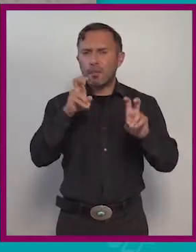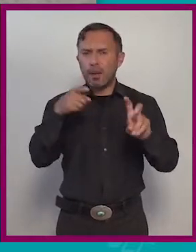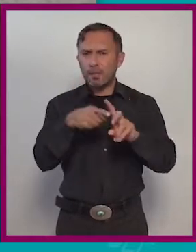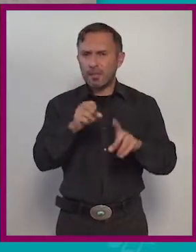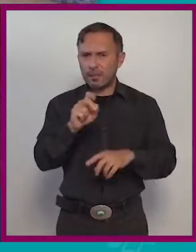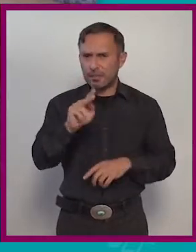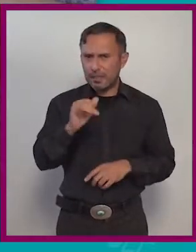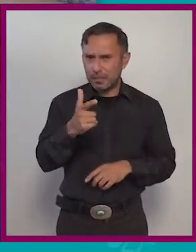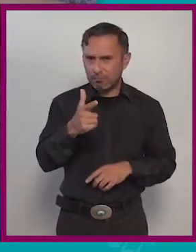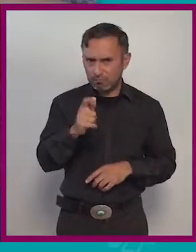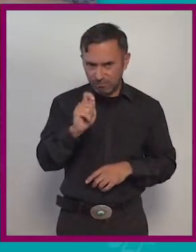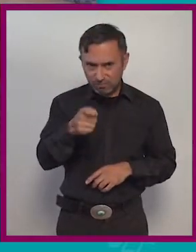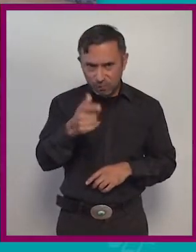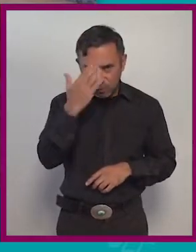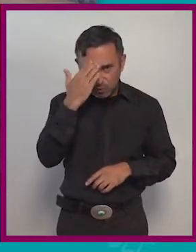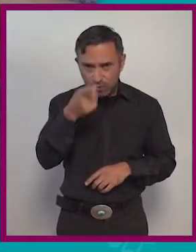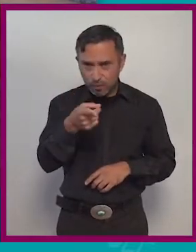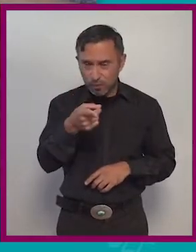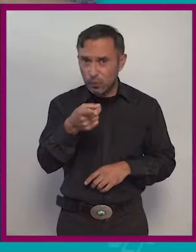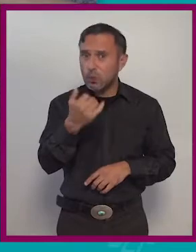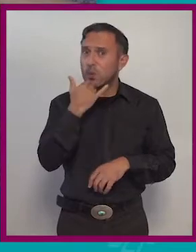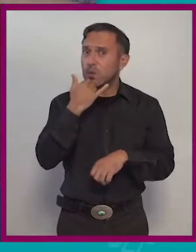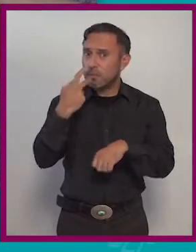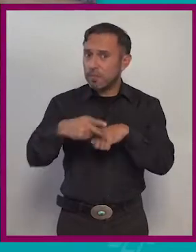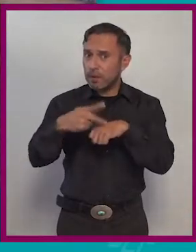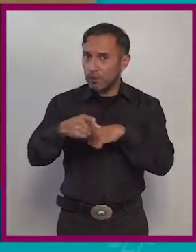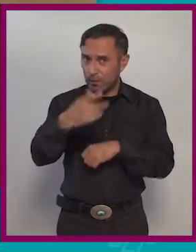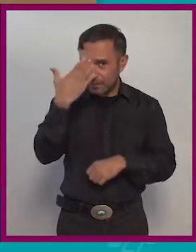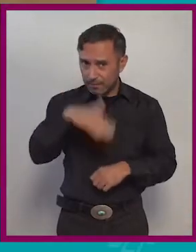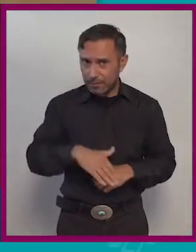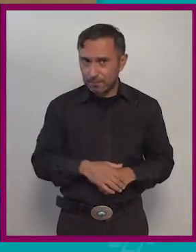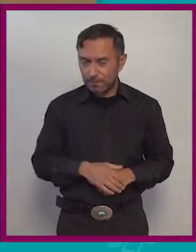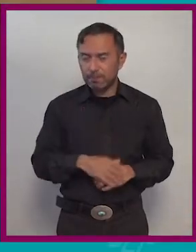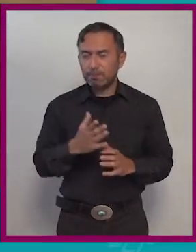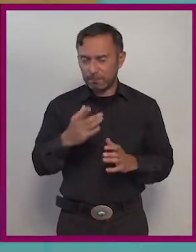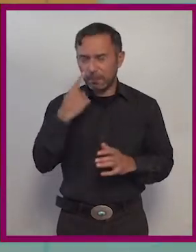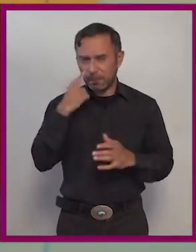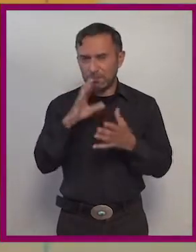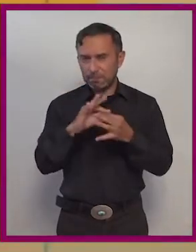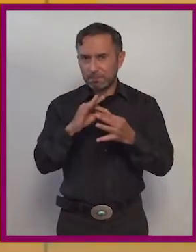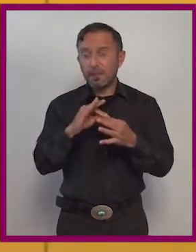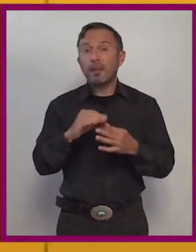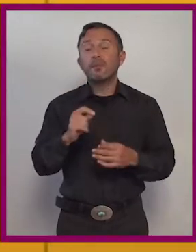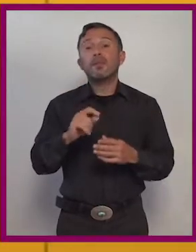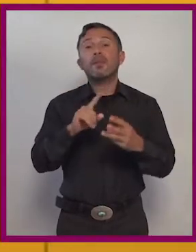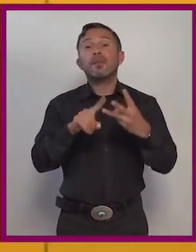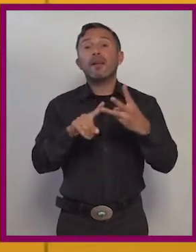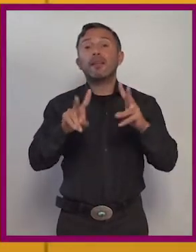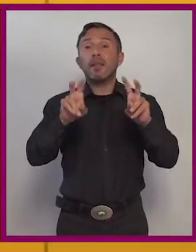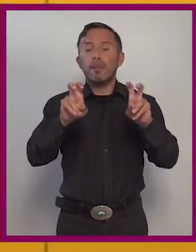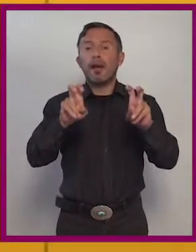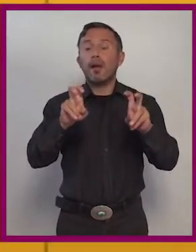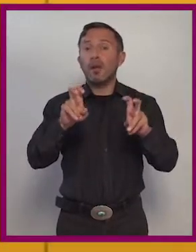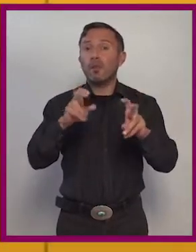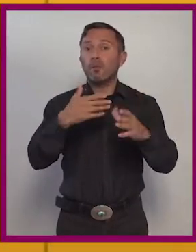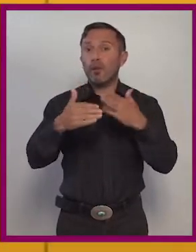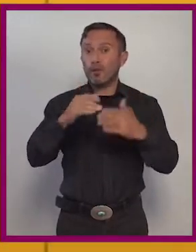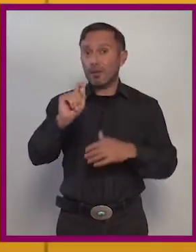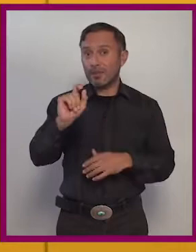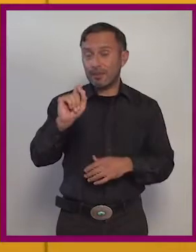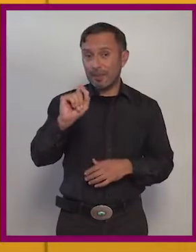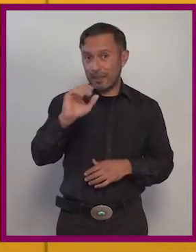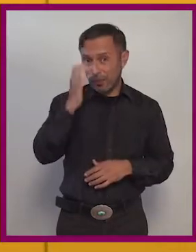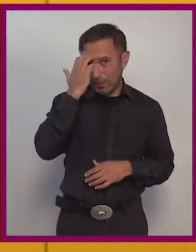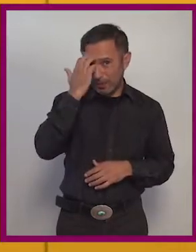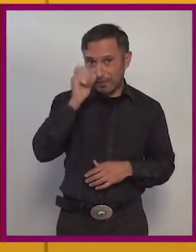es? ¿Conoces los riesgos? Aquí nos ponemos al tanto. Saberes Digitales nos tiene 2 temas increíbles: